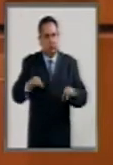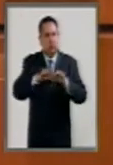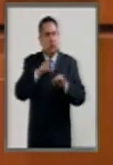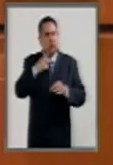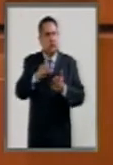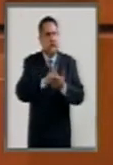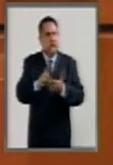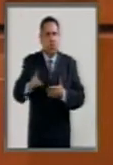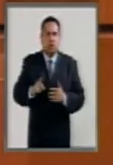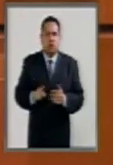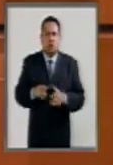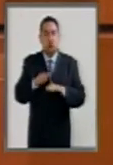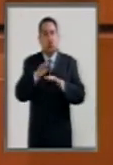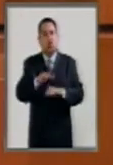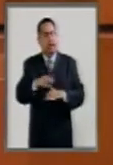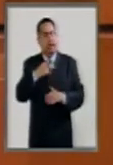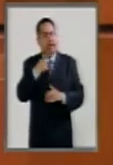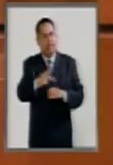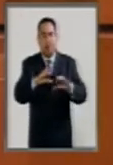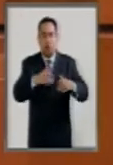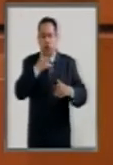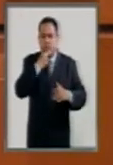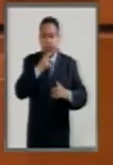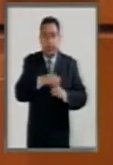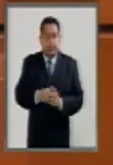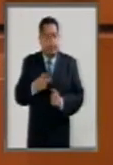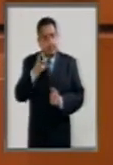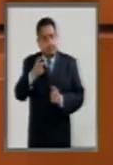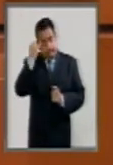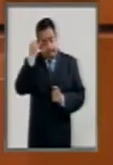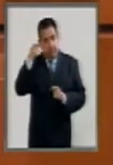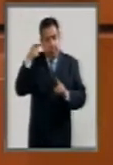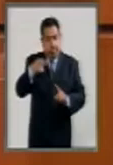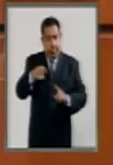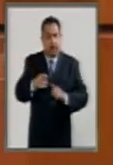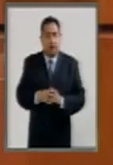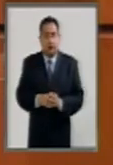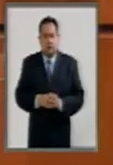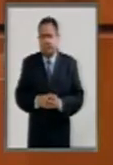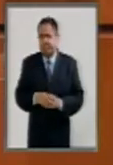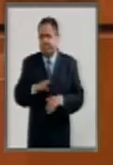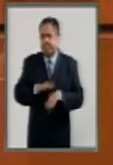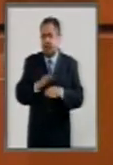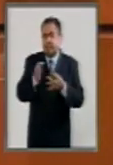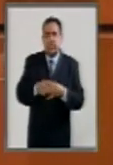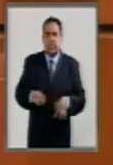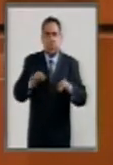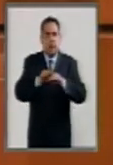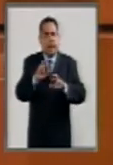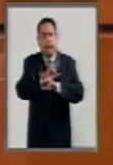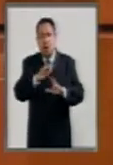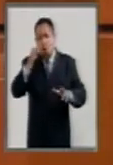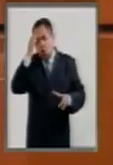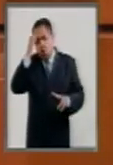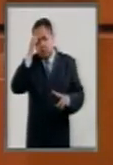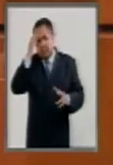derechos respecto de los hombres. Y en ese sentido es muy importante reconocer